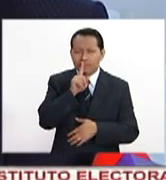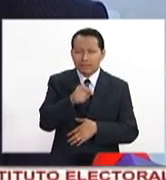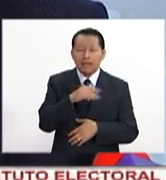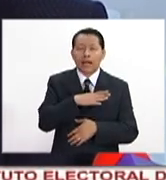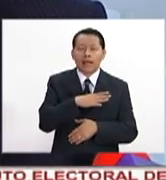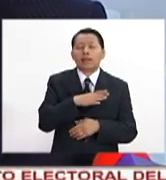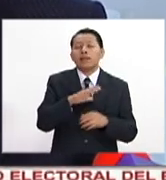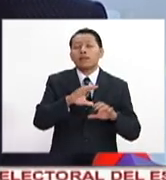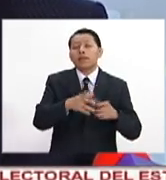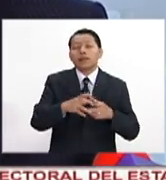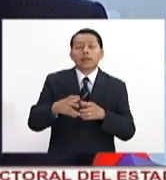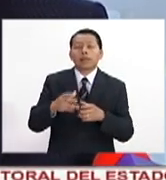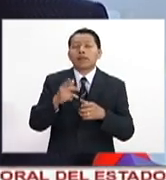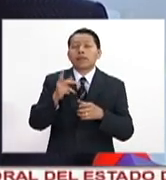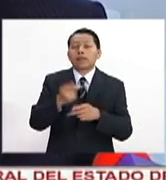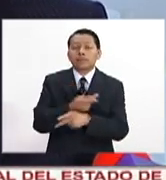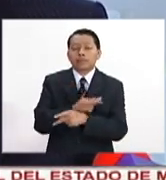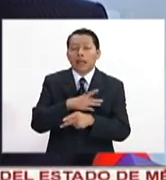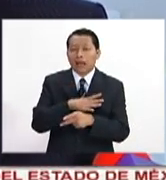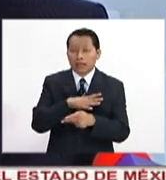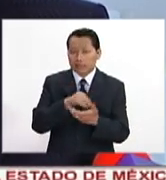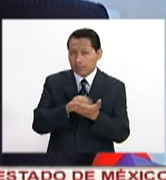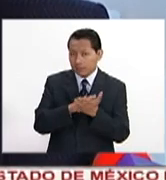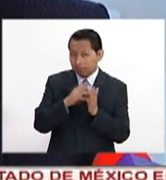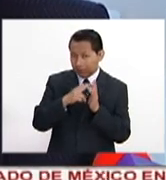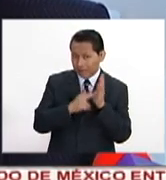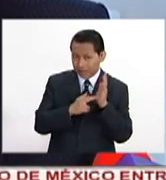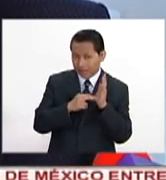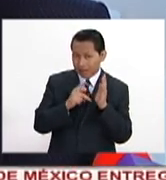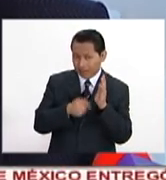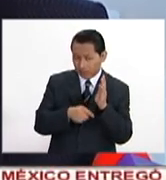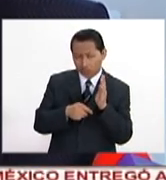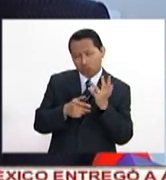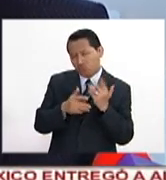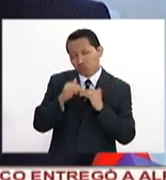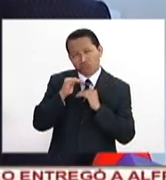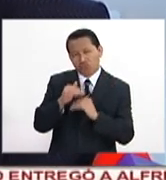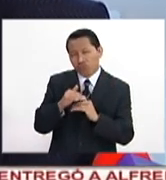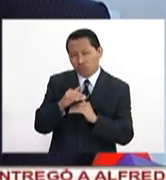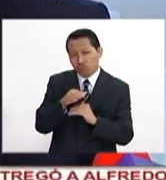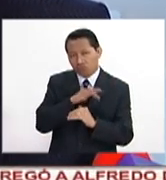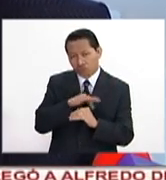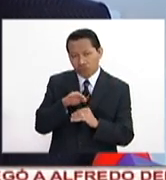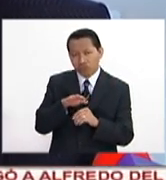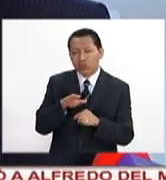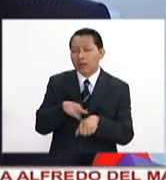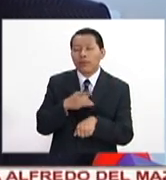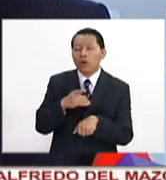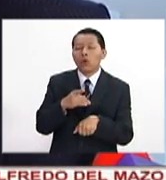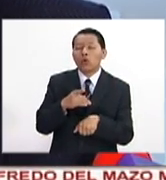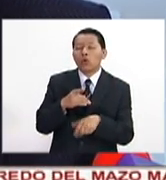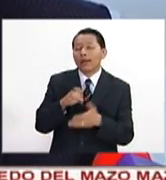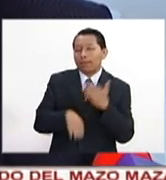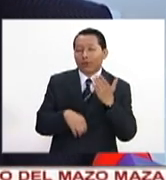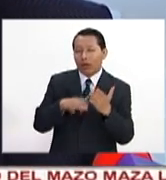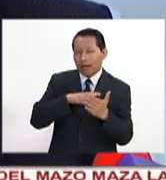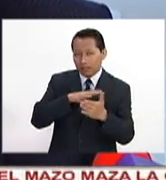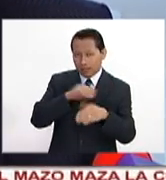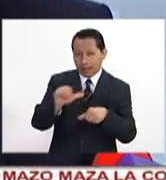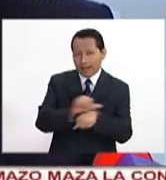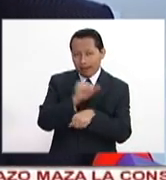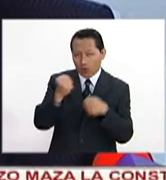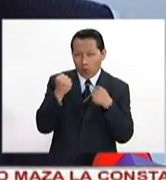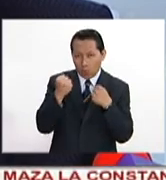sectores en donde en la regla de origen es inamovible, como el sector automotriz, que no se